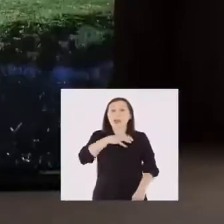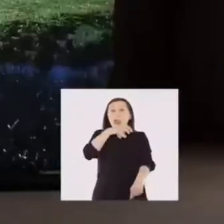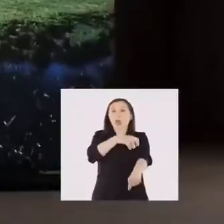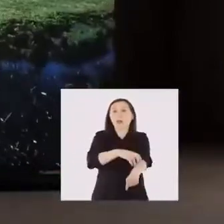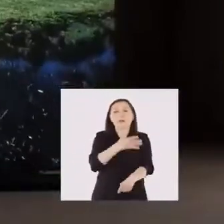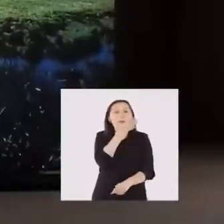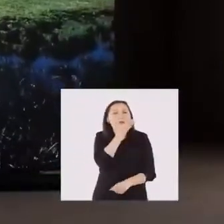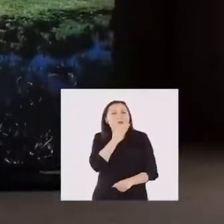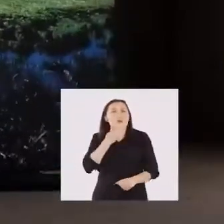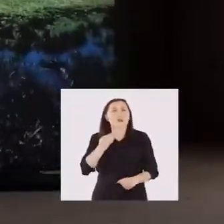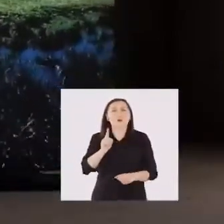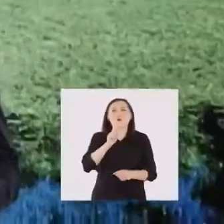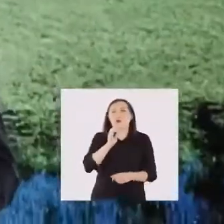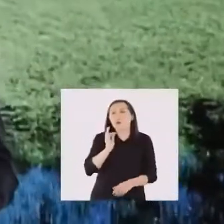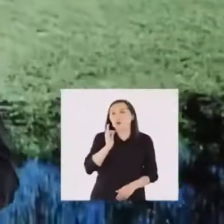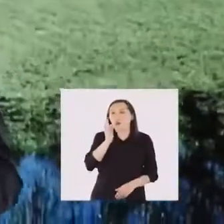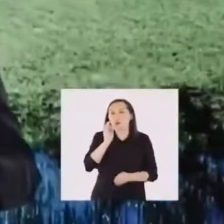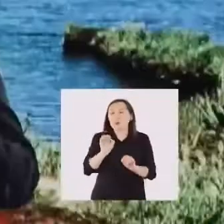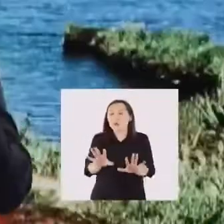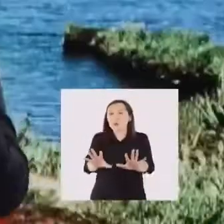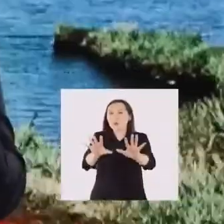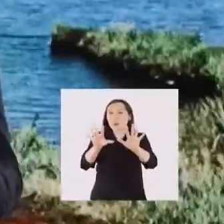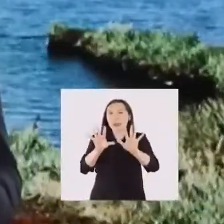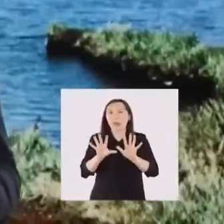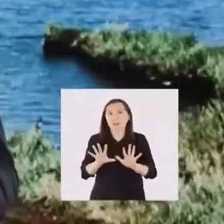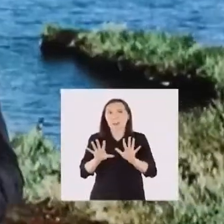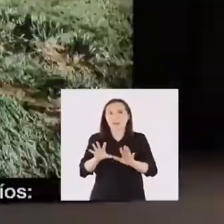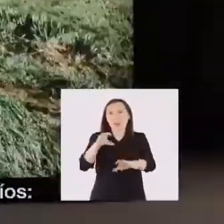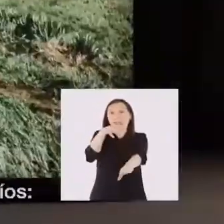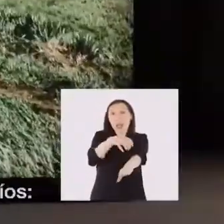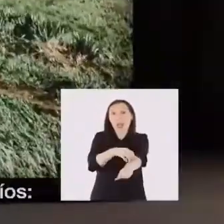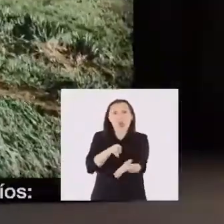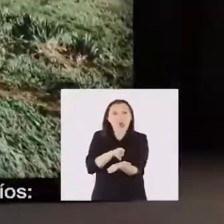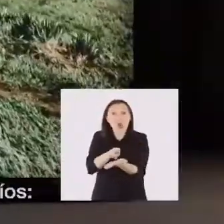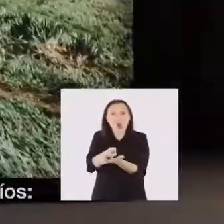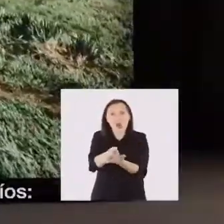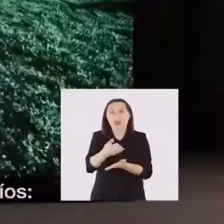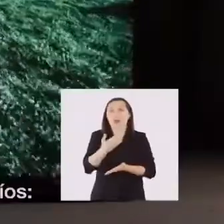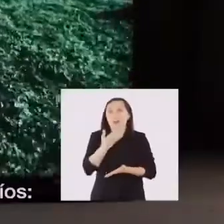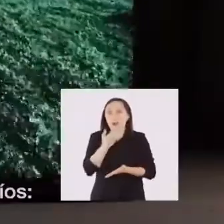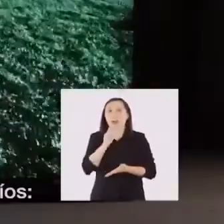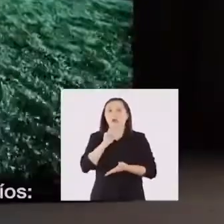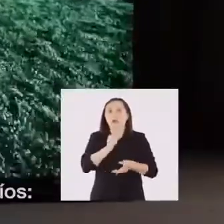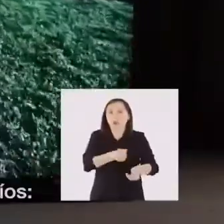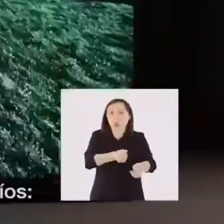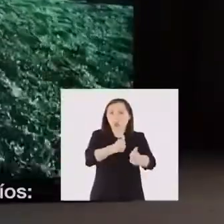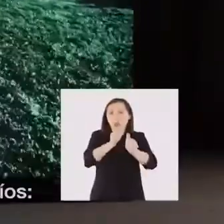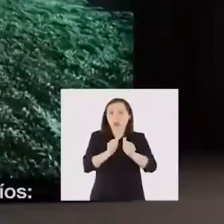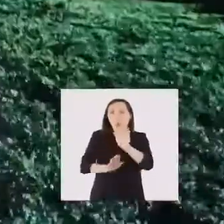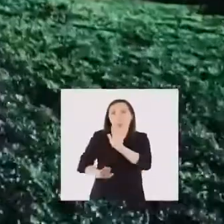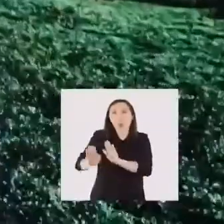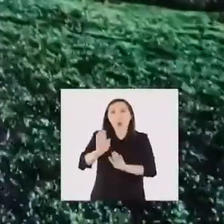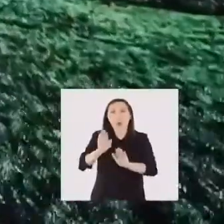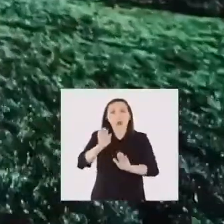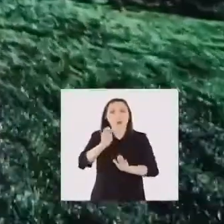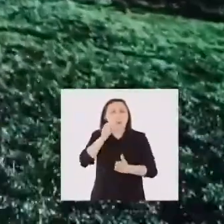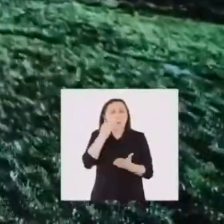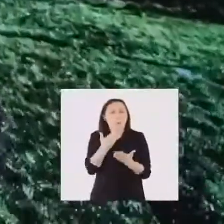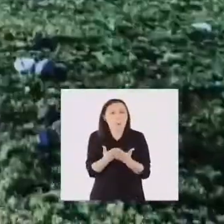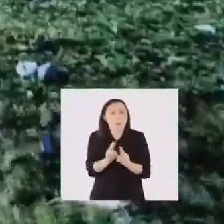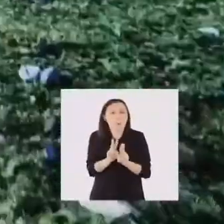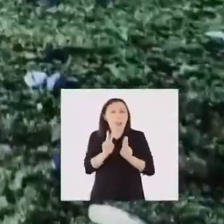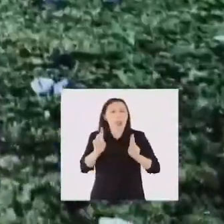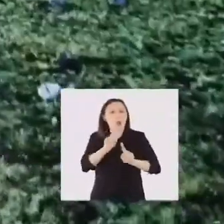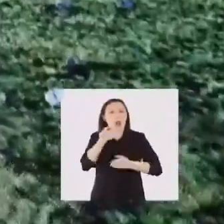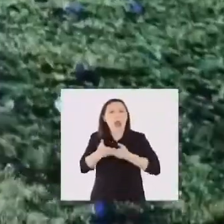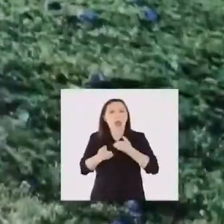Nuestra región es hermosa y tiene un futuro maravilloso. La región de los ríos también tiene desafíos. Cuidar nuestra paz